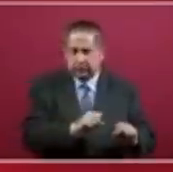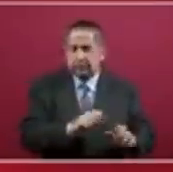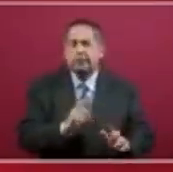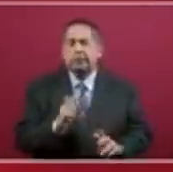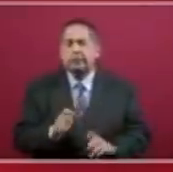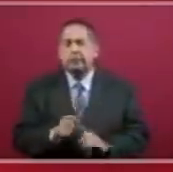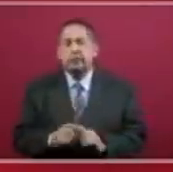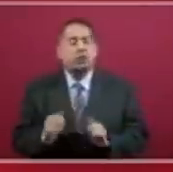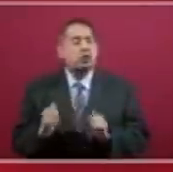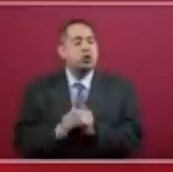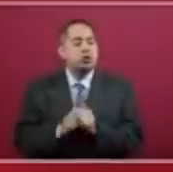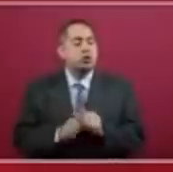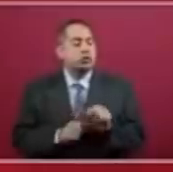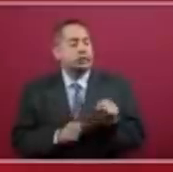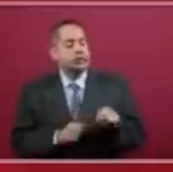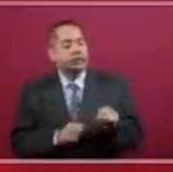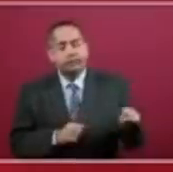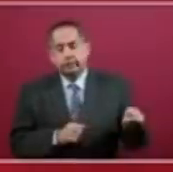con